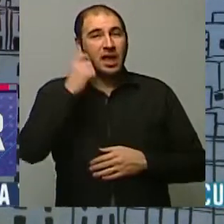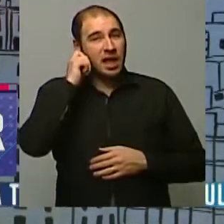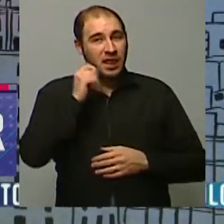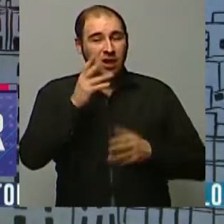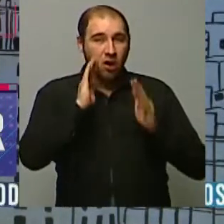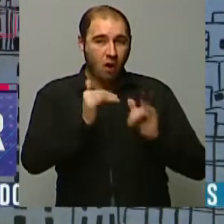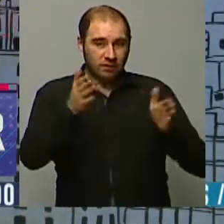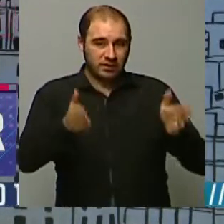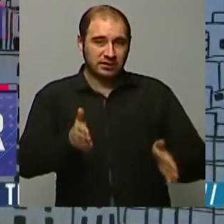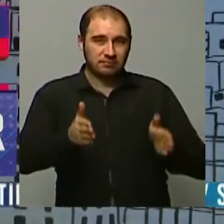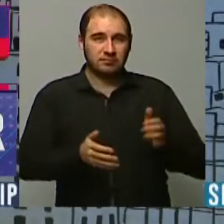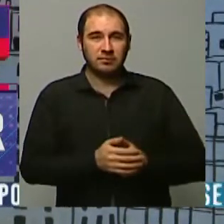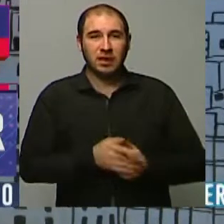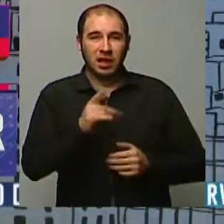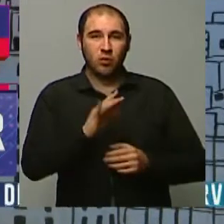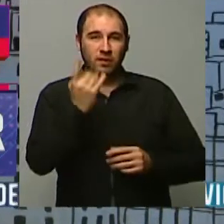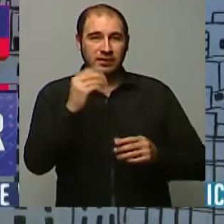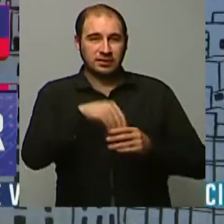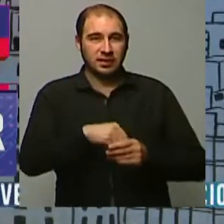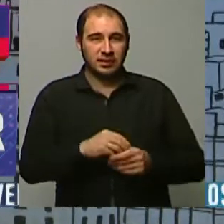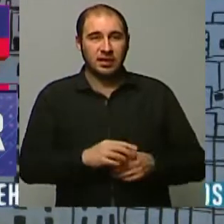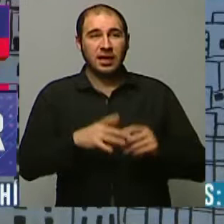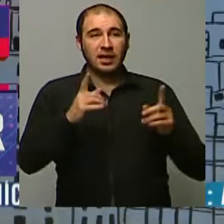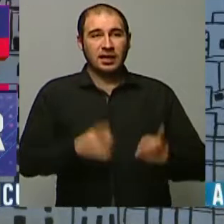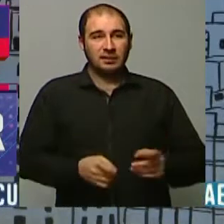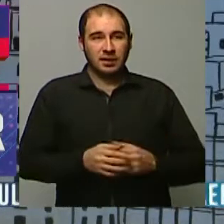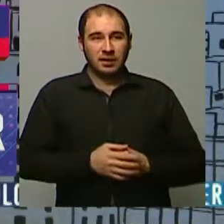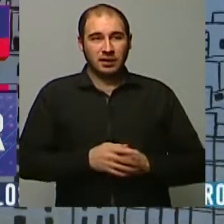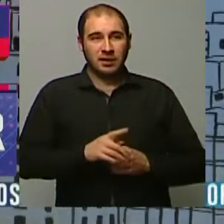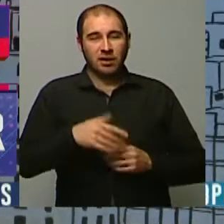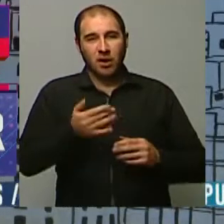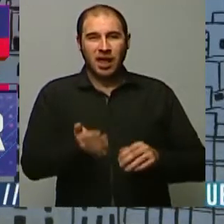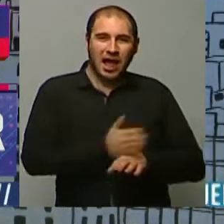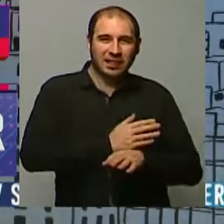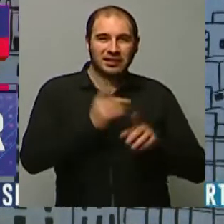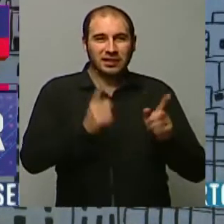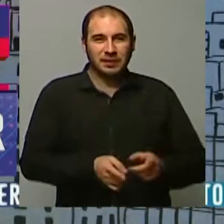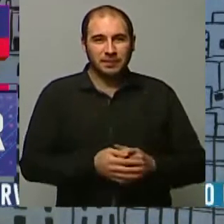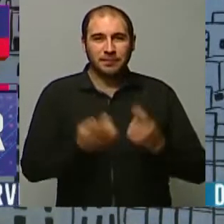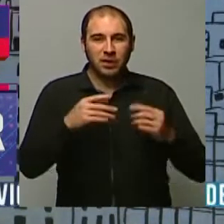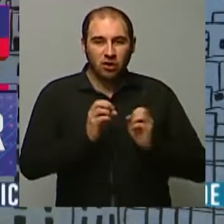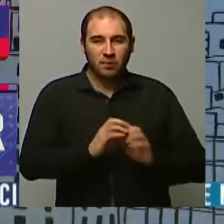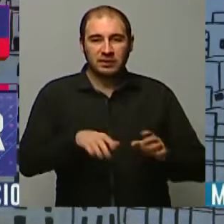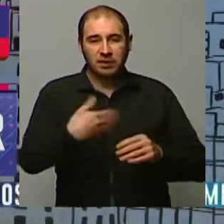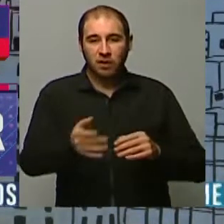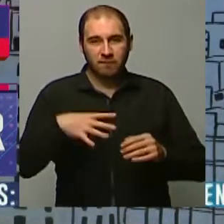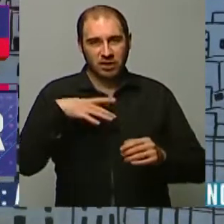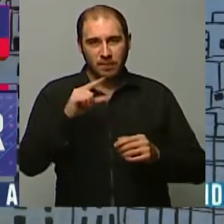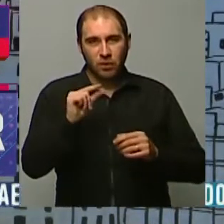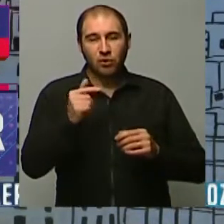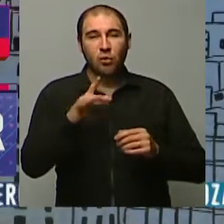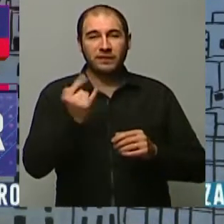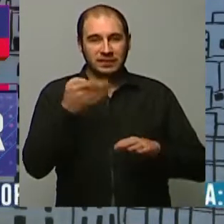chicos que están cursando en la universidad, como también los púberes, un poco más chicos, pero que van a ingresar en muy poquito tiempo